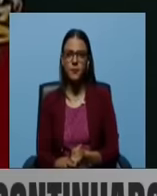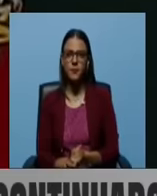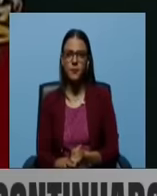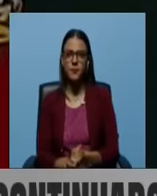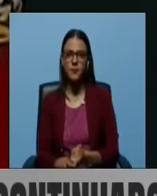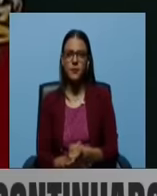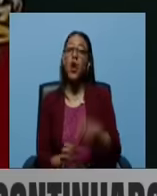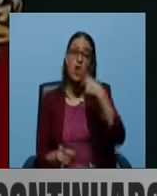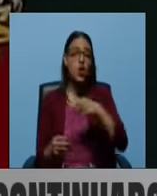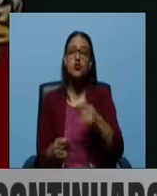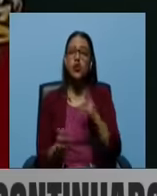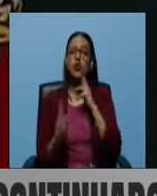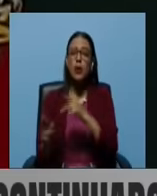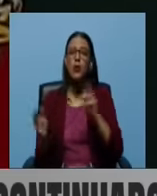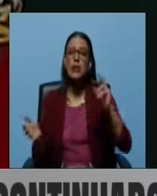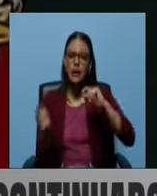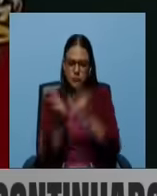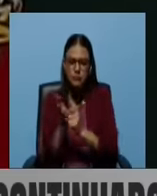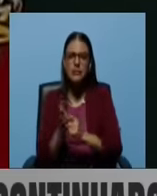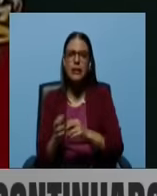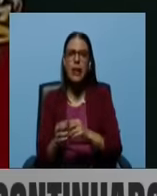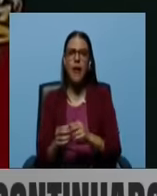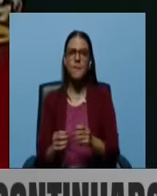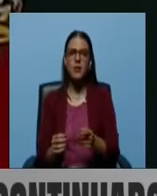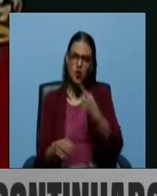se actuó rápidamente.